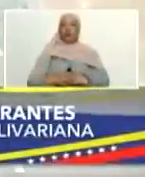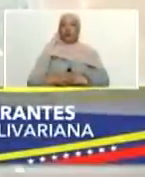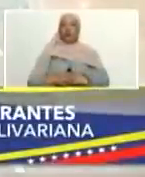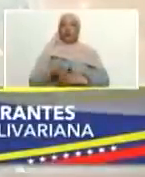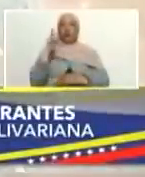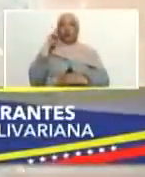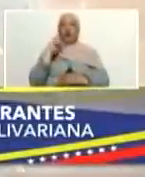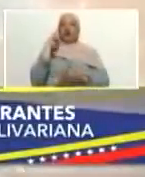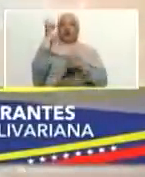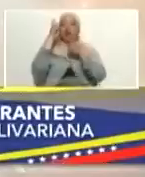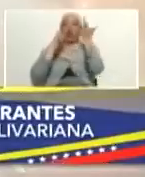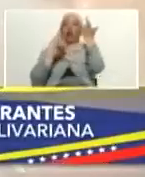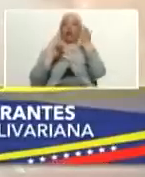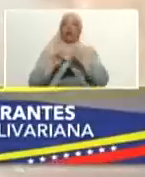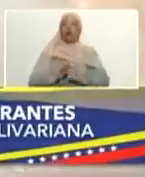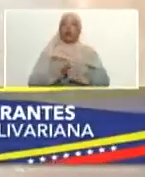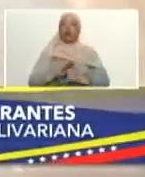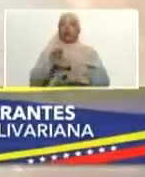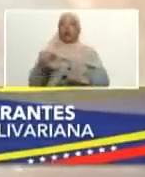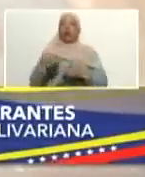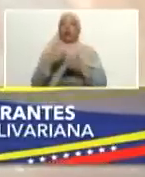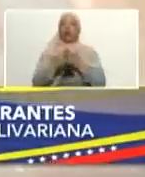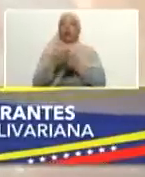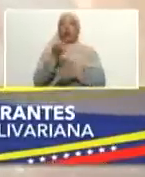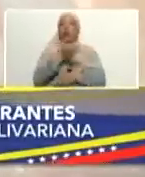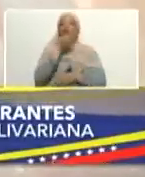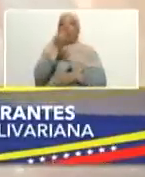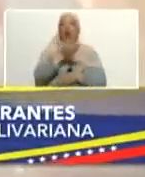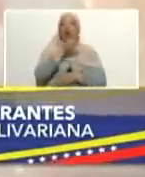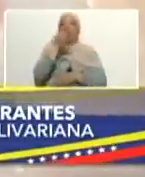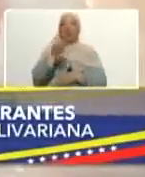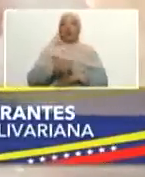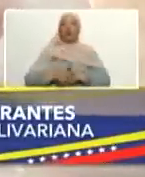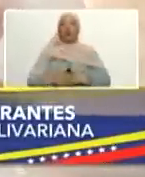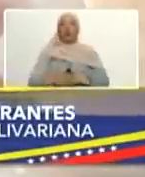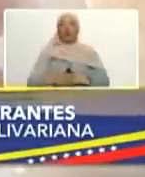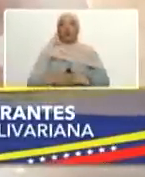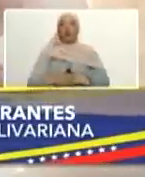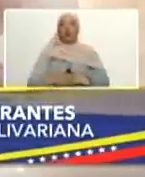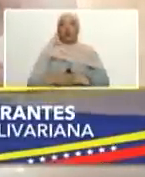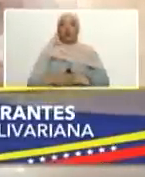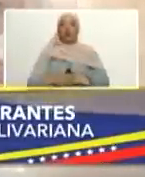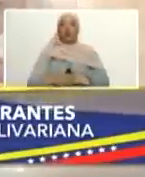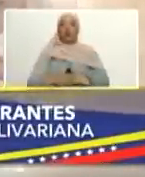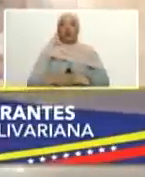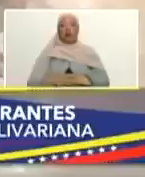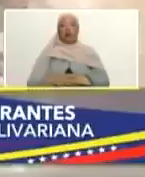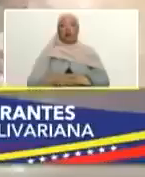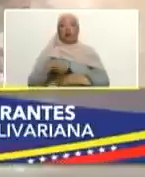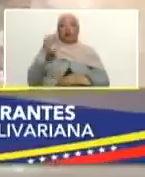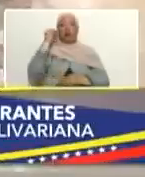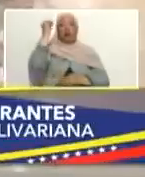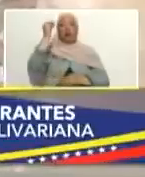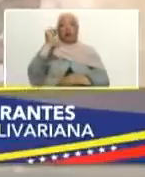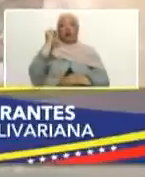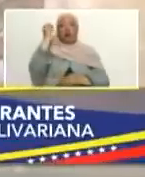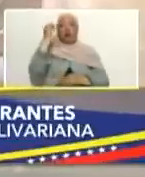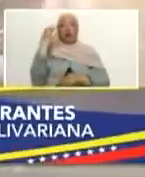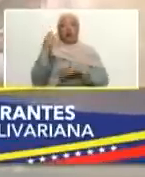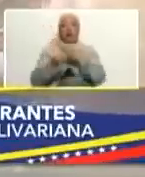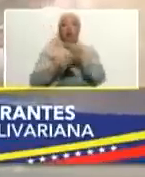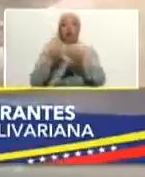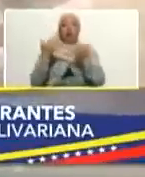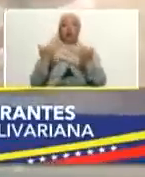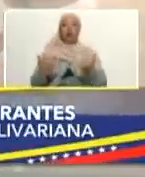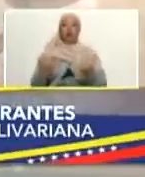Bolívar y Chávez, dos estandartes que están vivos, presentes con su pensamiento y su doctrina, todos